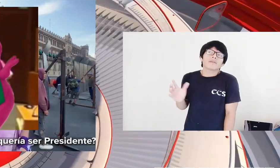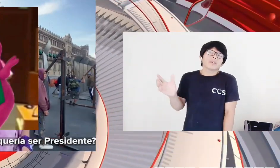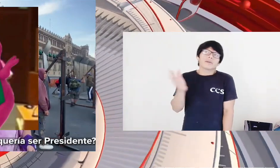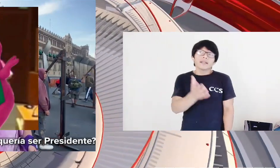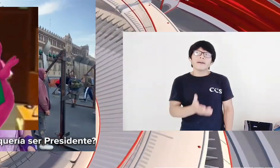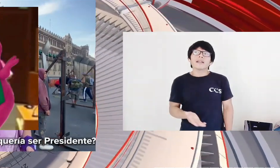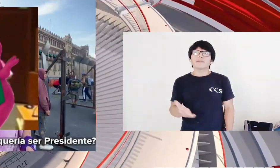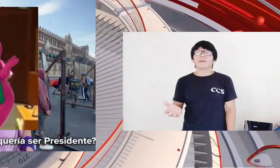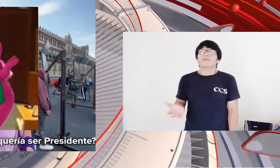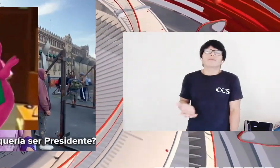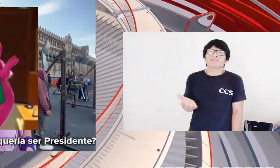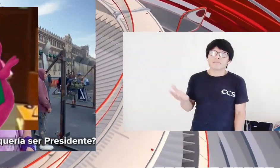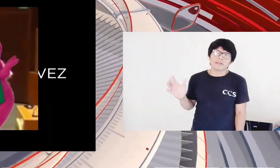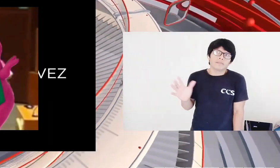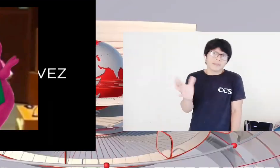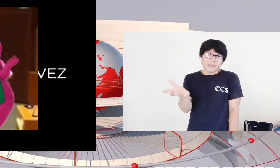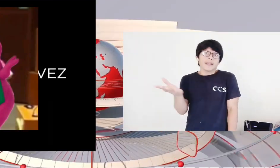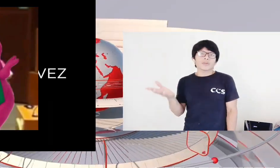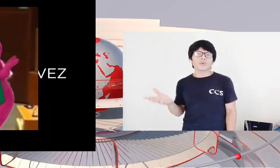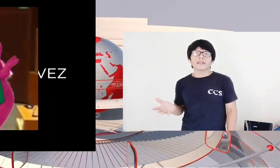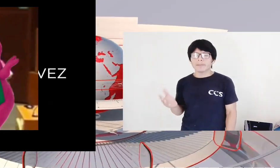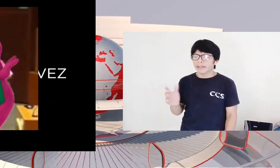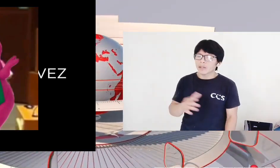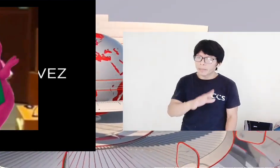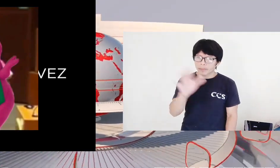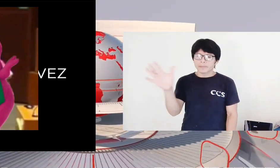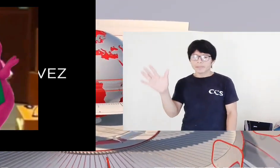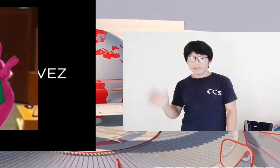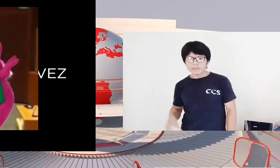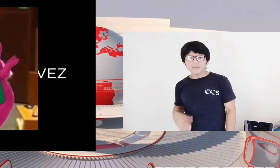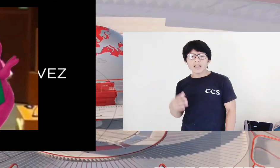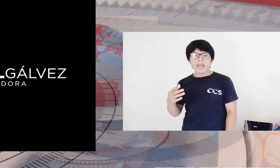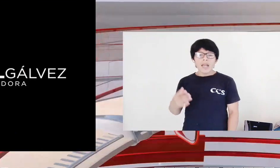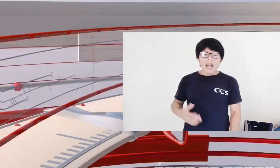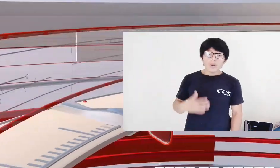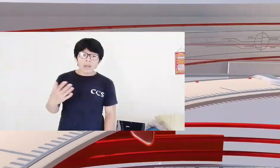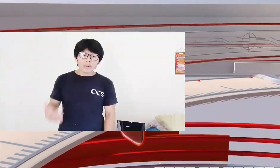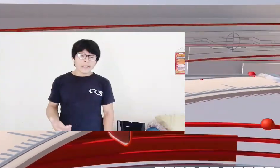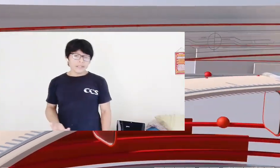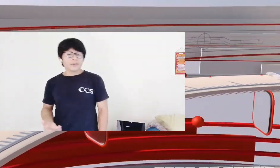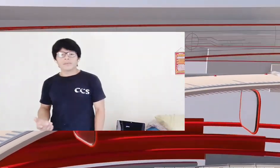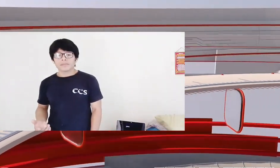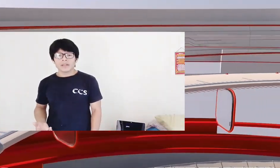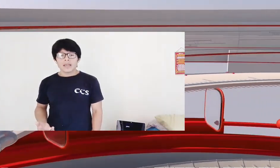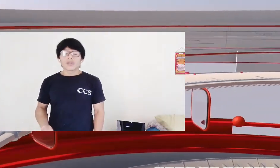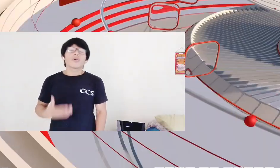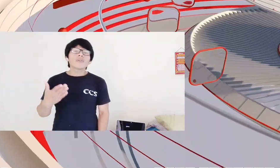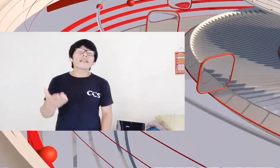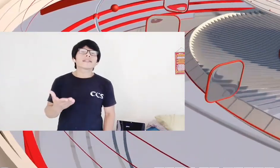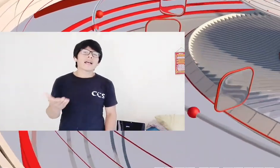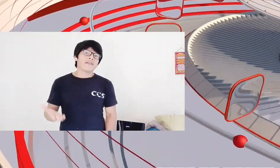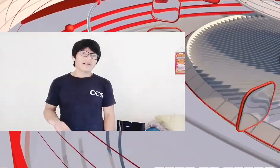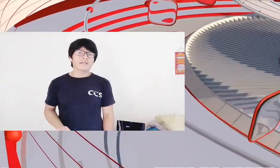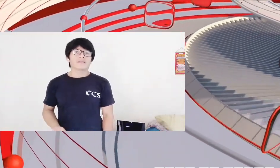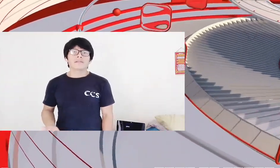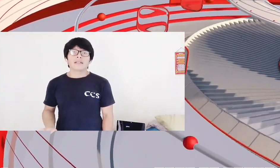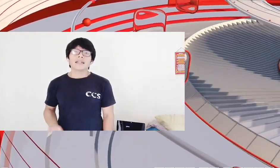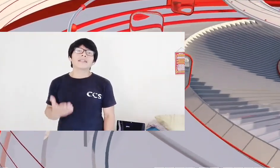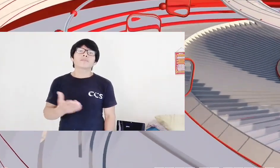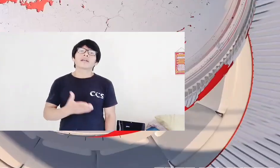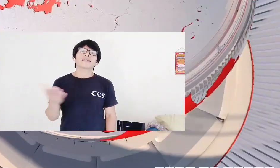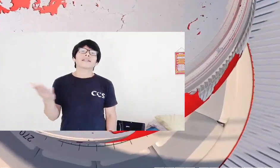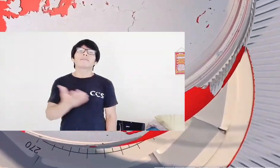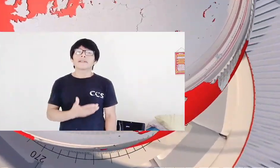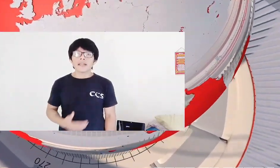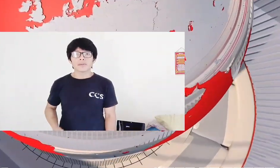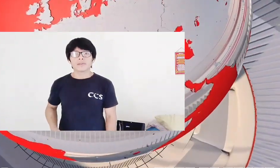Yo decía, bueno, va de Barney, pero bueno, era su vestimenta, ¿no? Pero a lo que voy es eso. ¿Dónde estaban